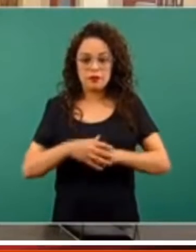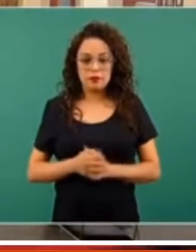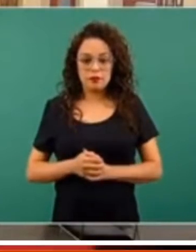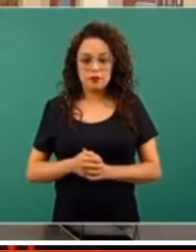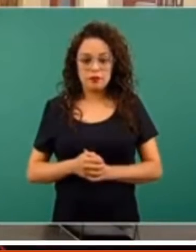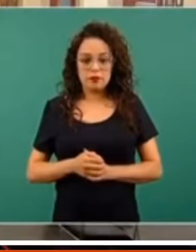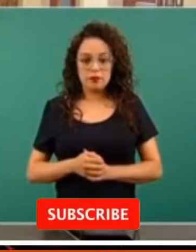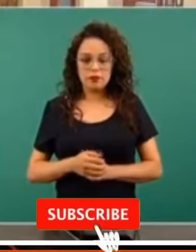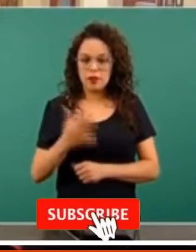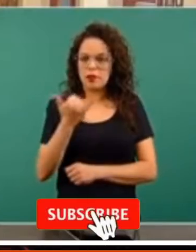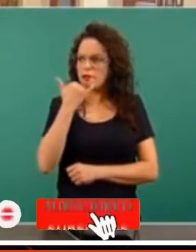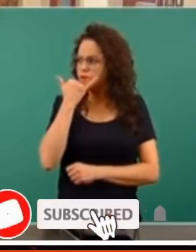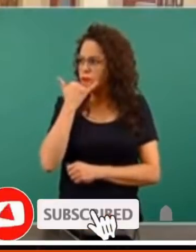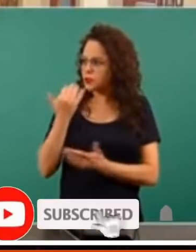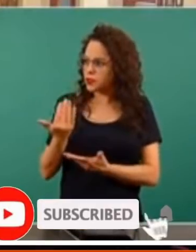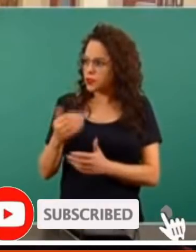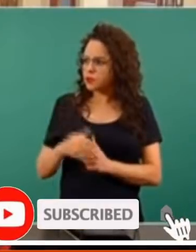no es AstraZeneca.